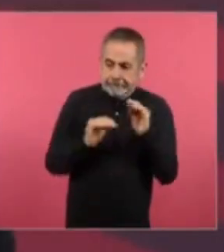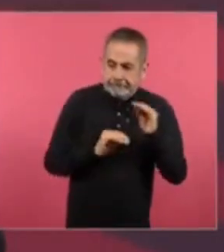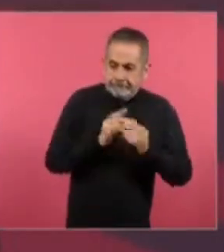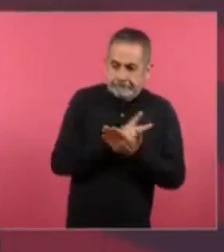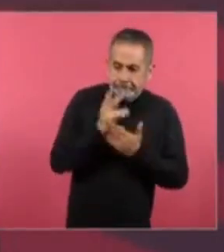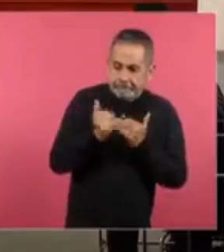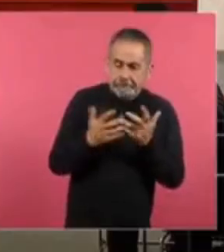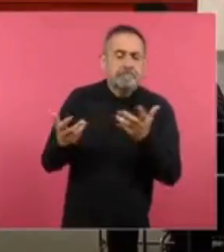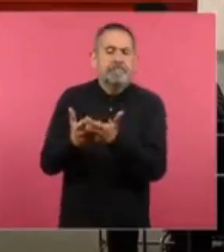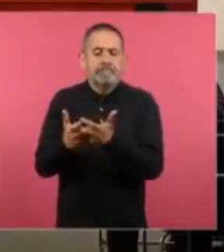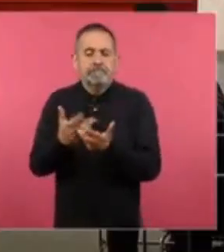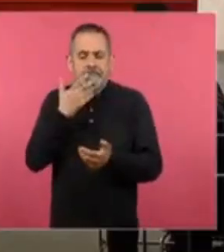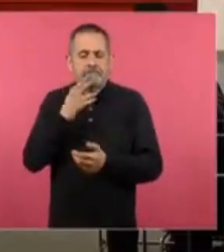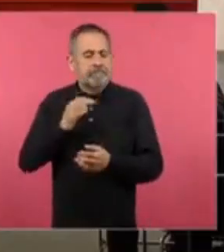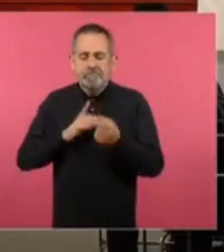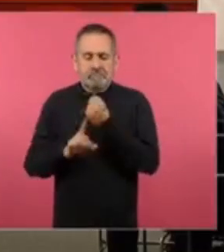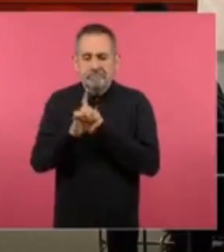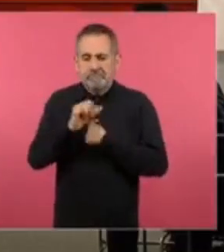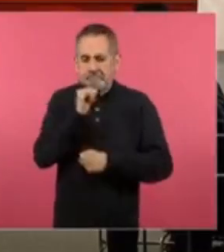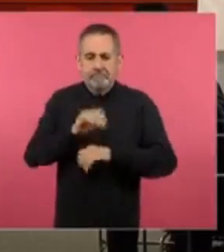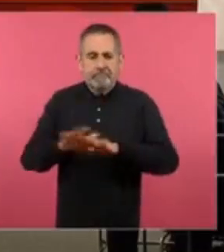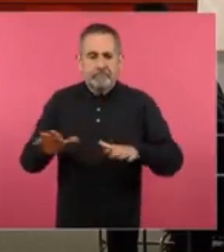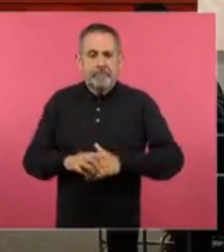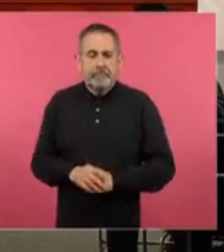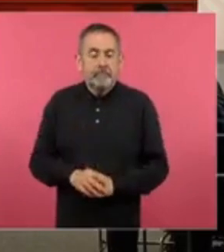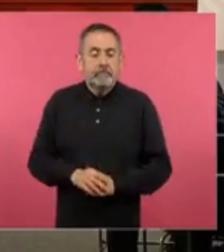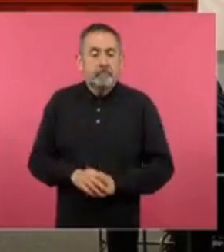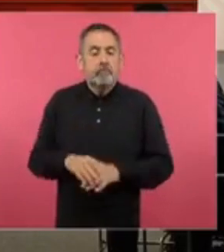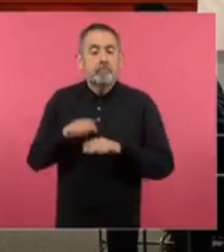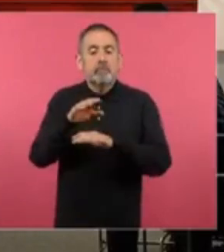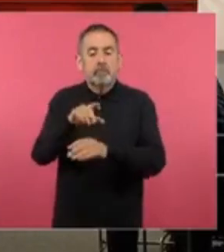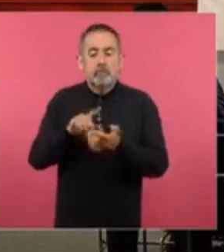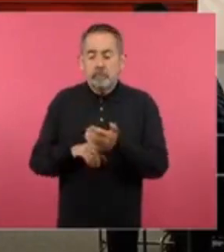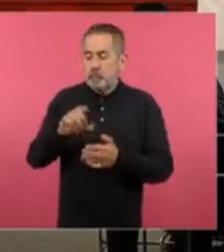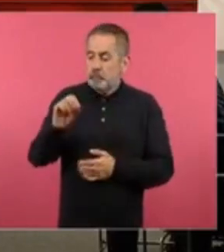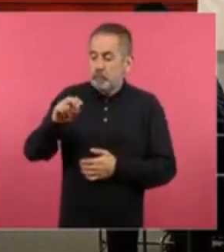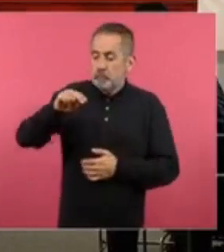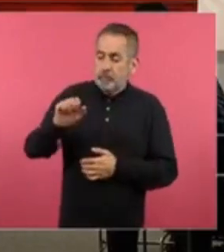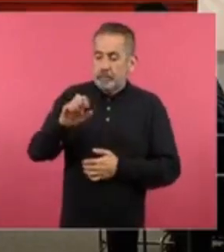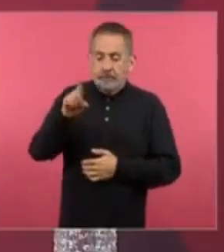no creo que tengamos ningún problema. En el caso de la CONAEDU,